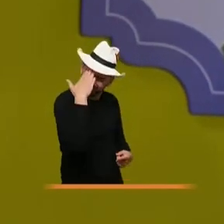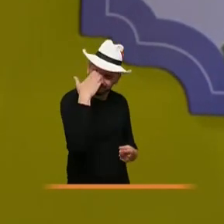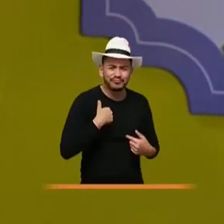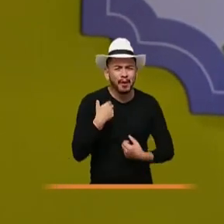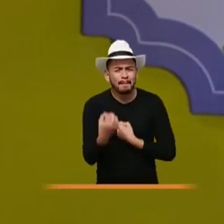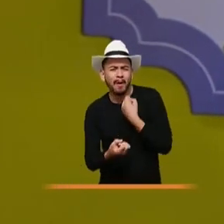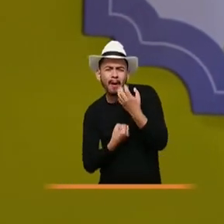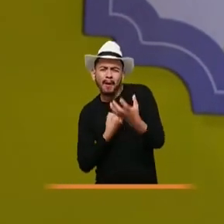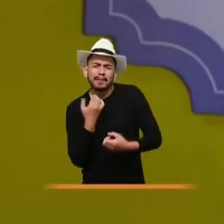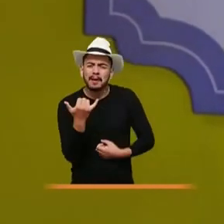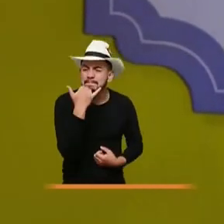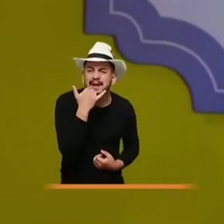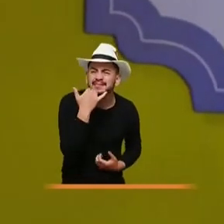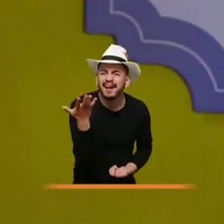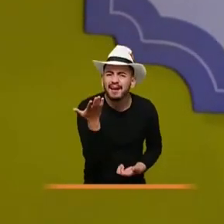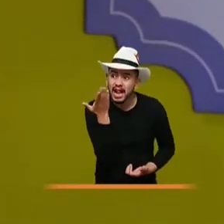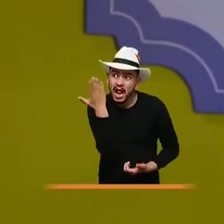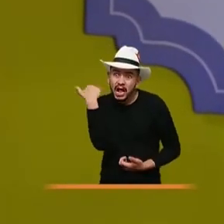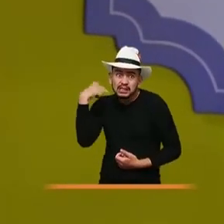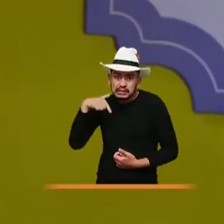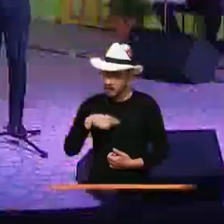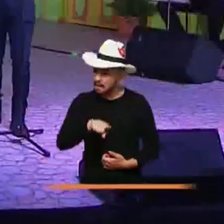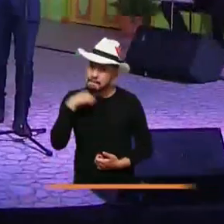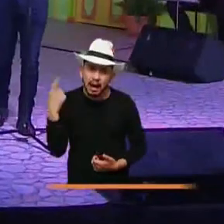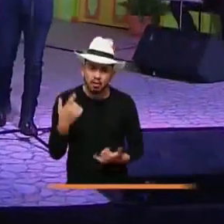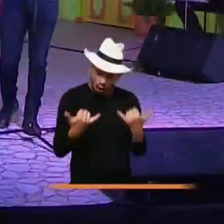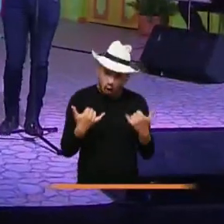papá ya y hoy no se las piedras